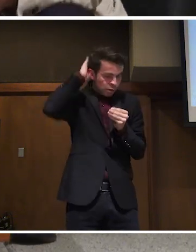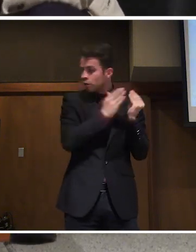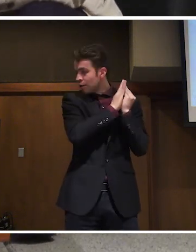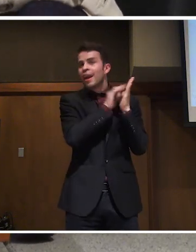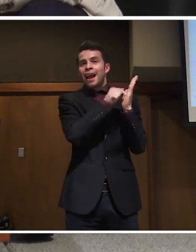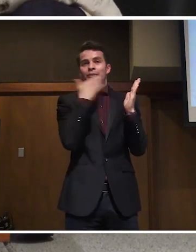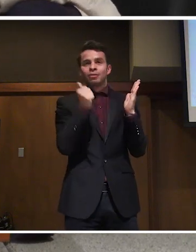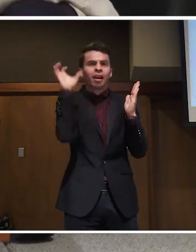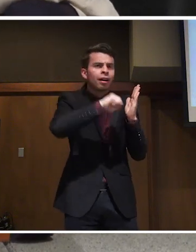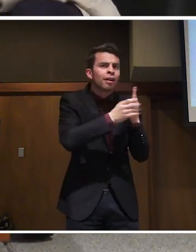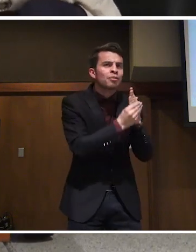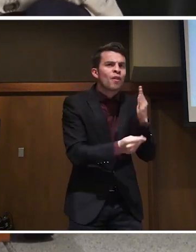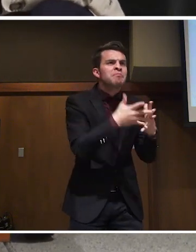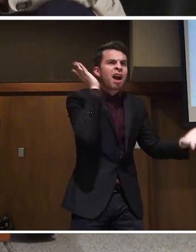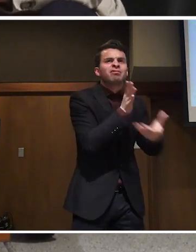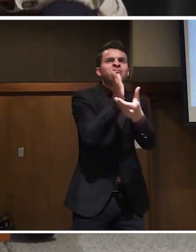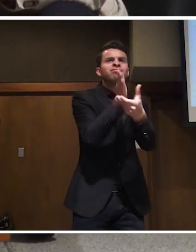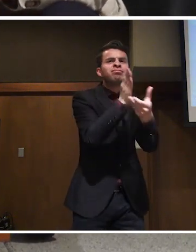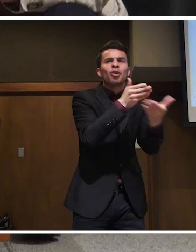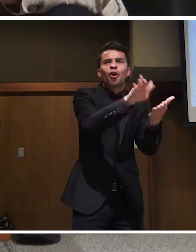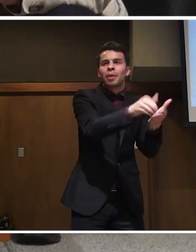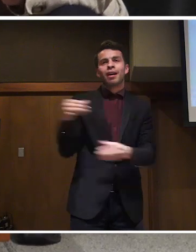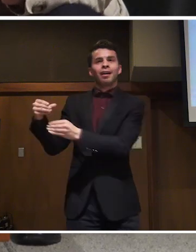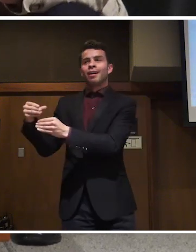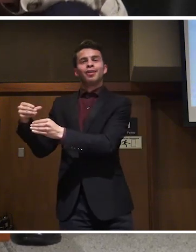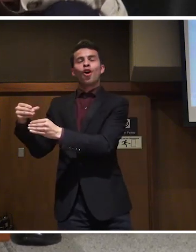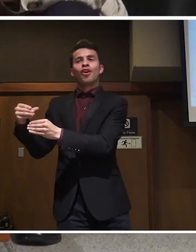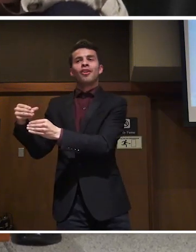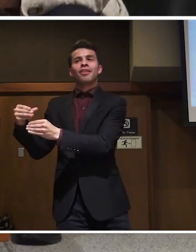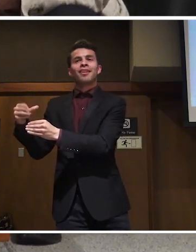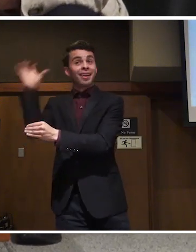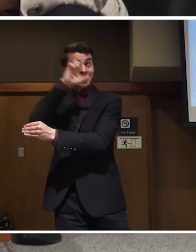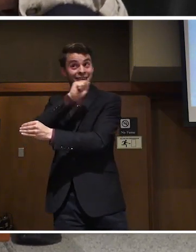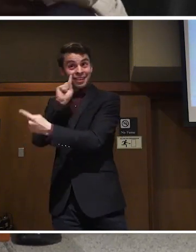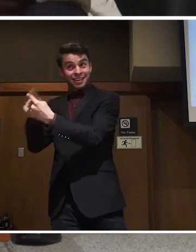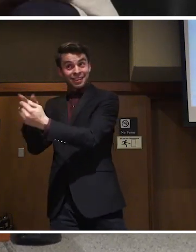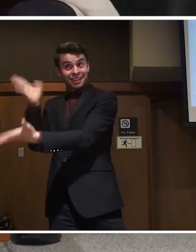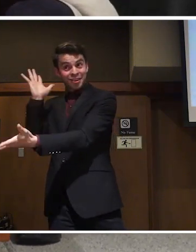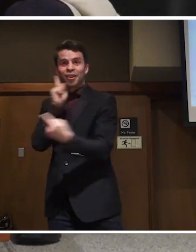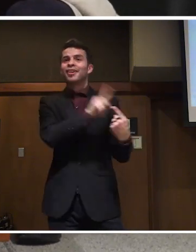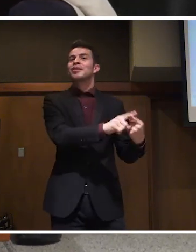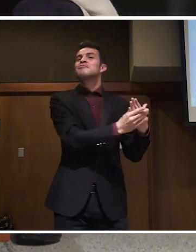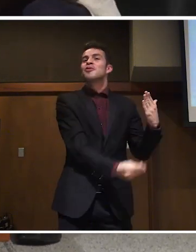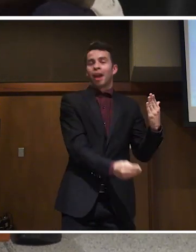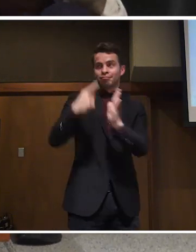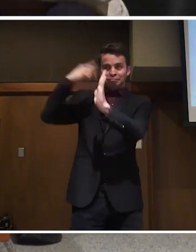qué sacaría el doctor Uribe de allí. Bueno, hay una pregunta para Jorge Orlando que voy a contestar